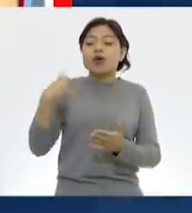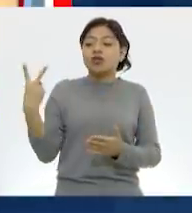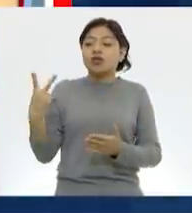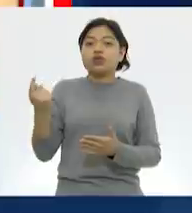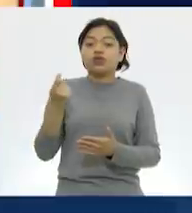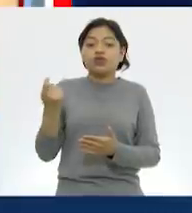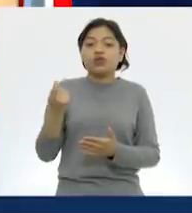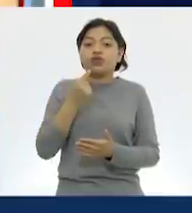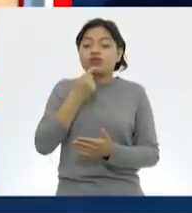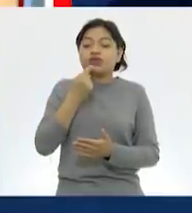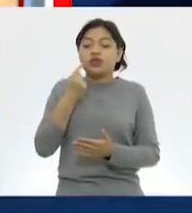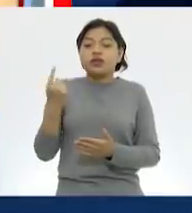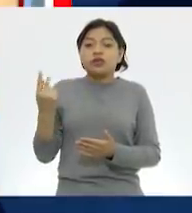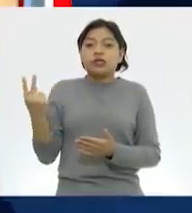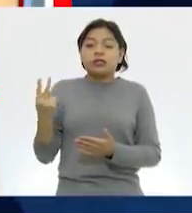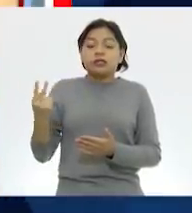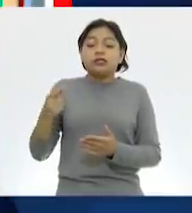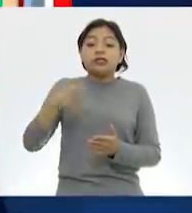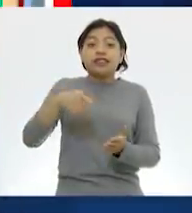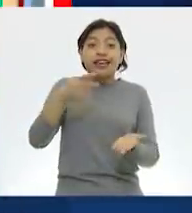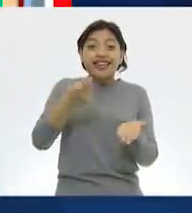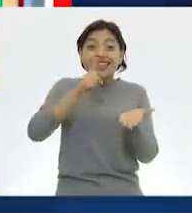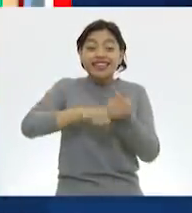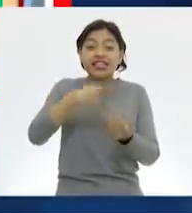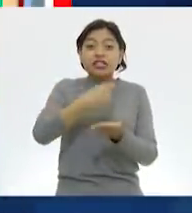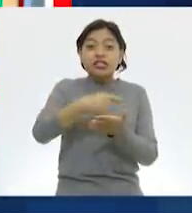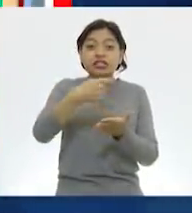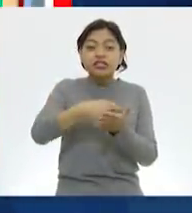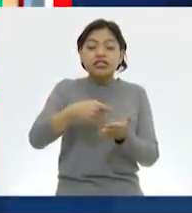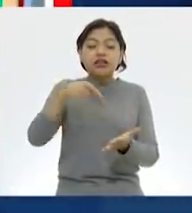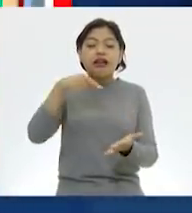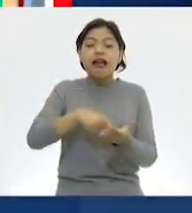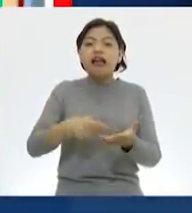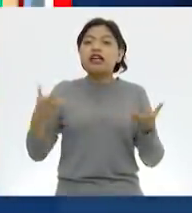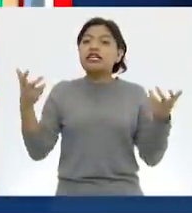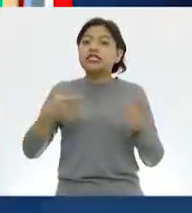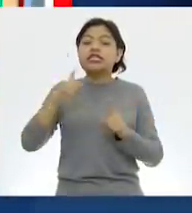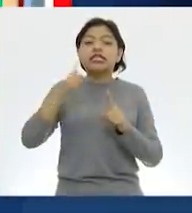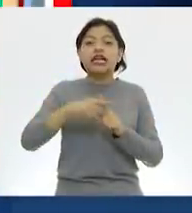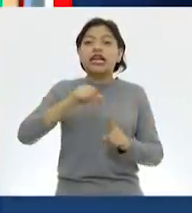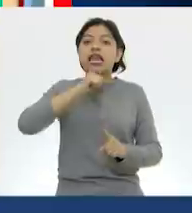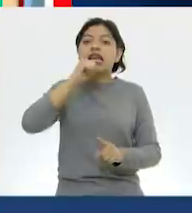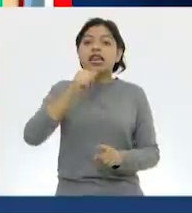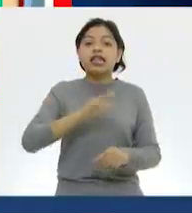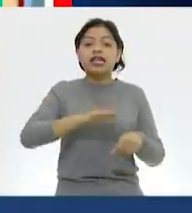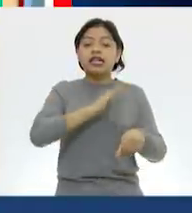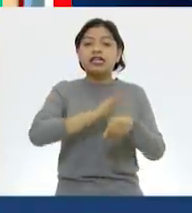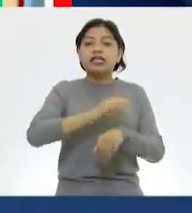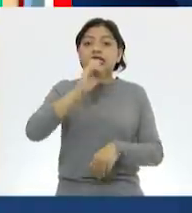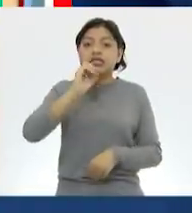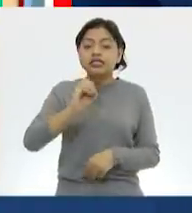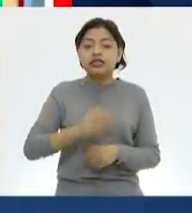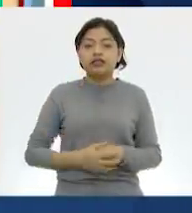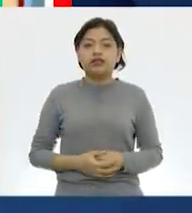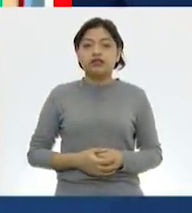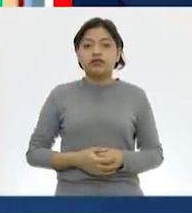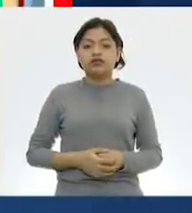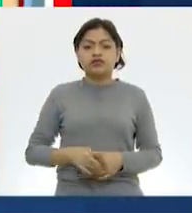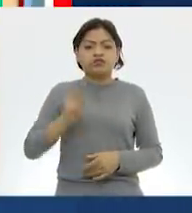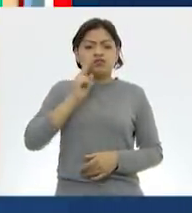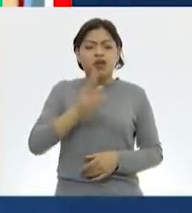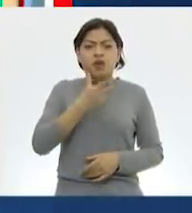con un terrible mensaje que decía: no hicieron la tarea, tienen 0. Y don Chuy,